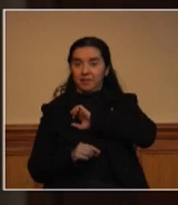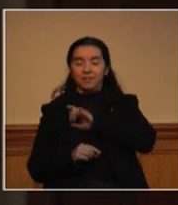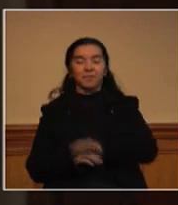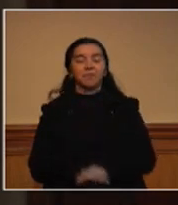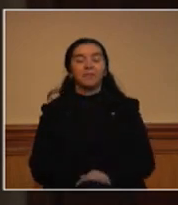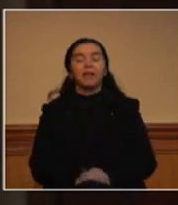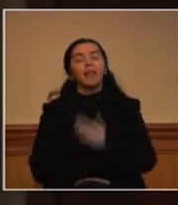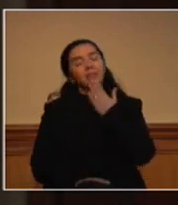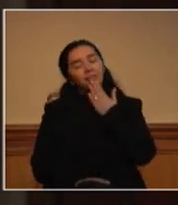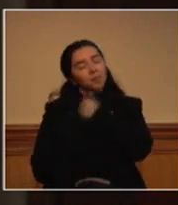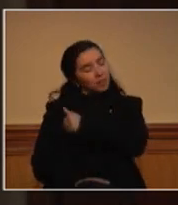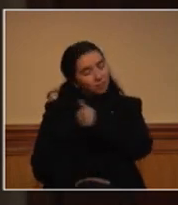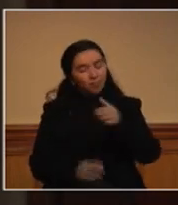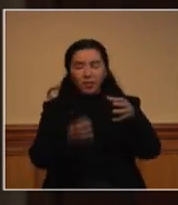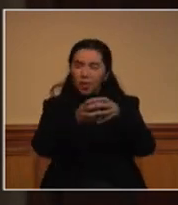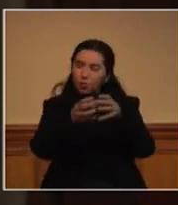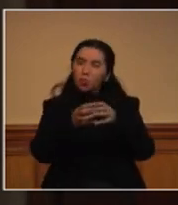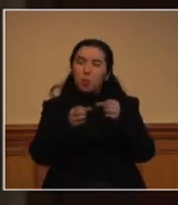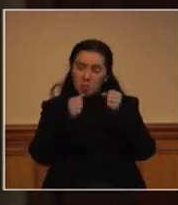que hizo posible esto.